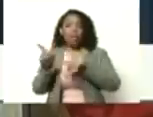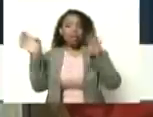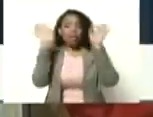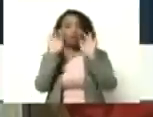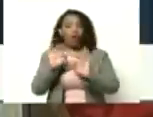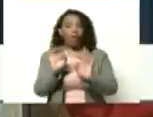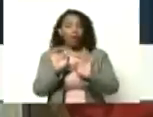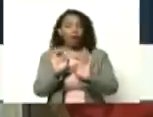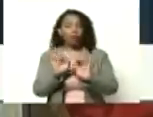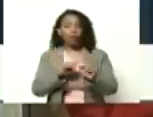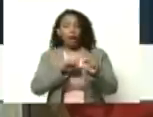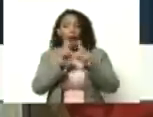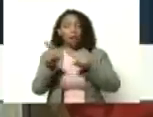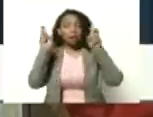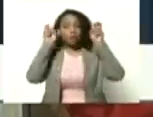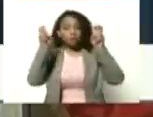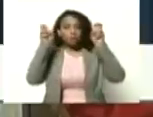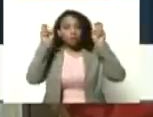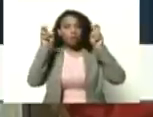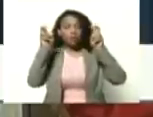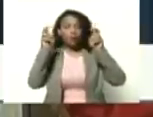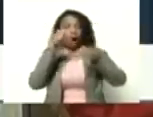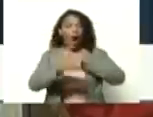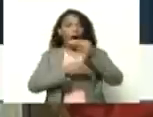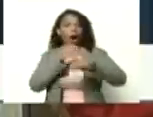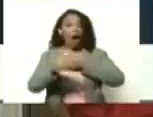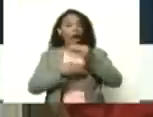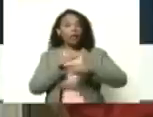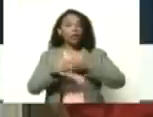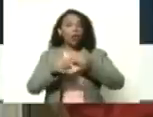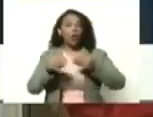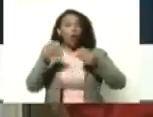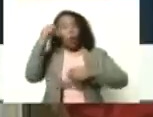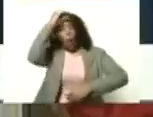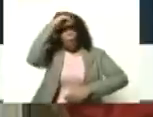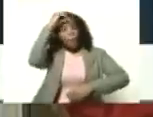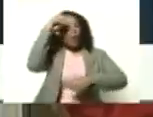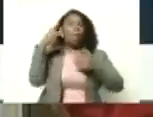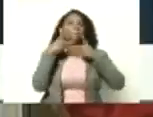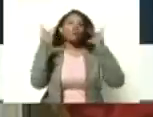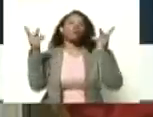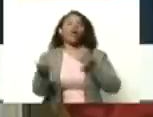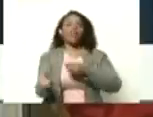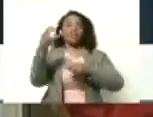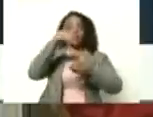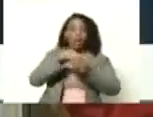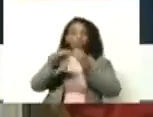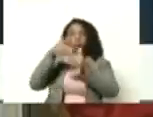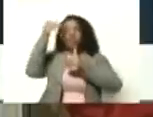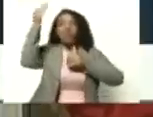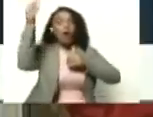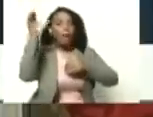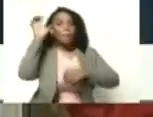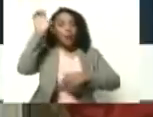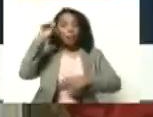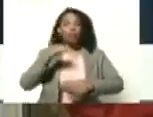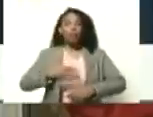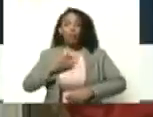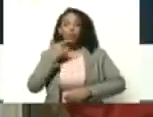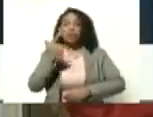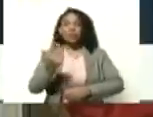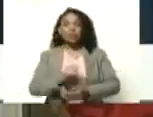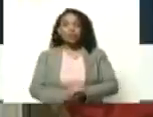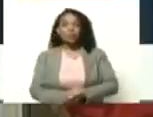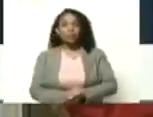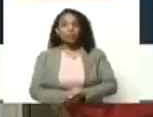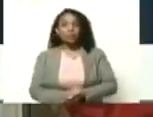este caso que ha conmocionado la opinión pública dentro y fuera del país pudiéramos decir que